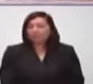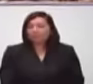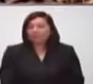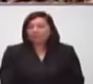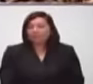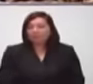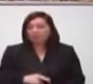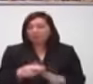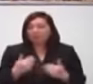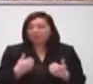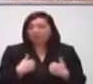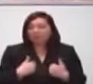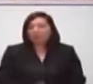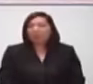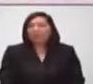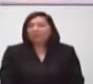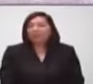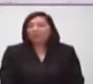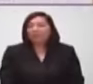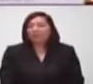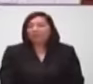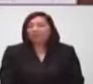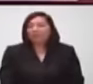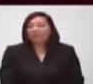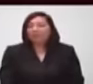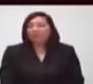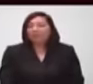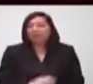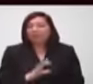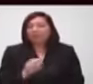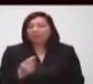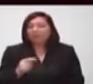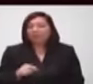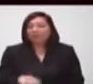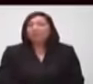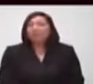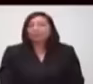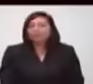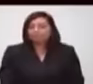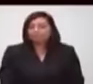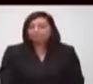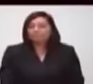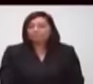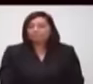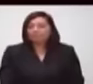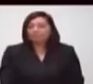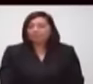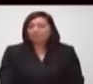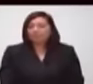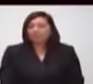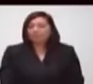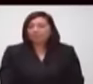El proyecto tenía, perdón. Número lote. El proyecto tenía que liberar 1.300 predios. Correcto. Continúe. Yo quiero dar una pregunta, pues, ya. Se